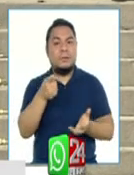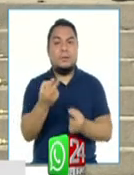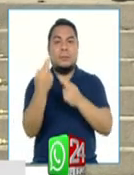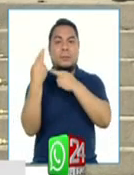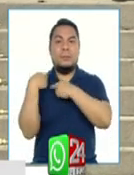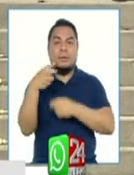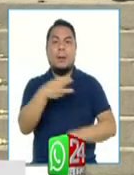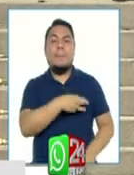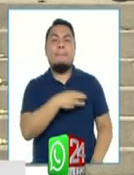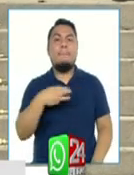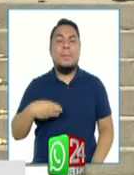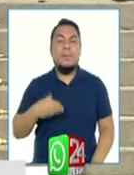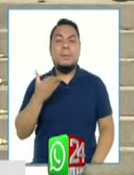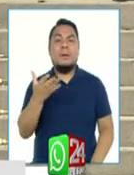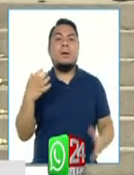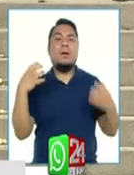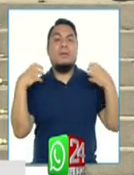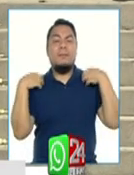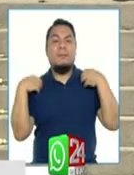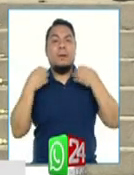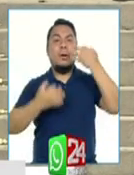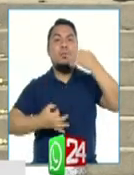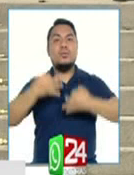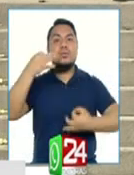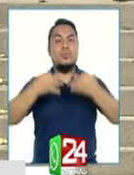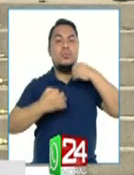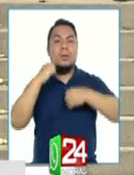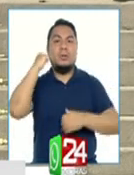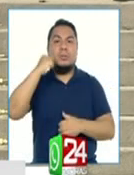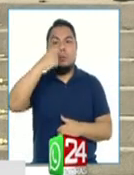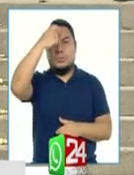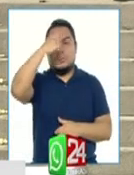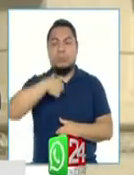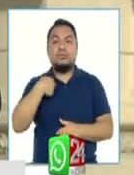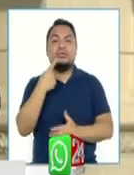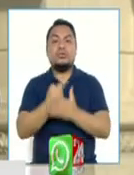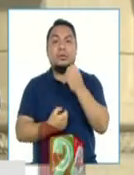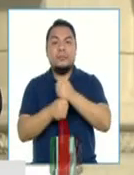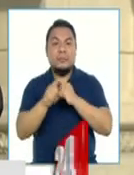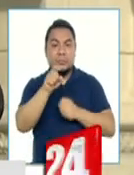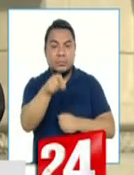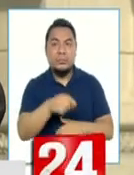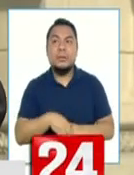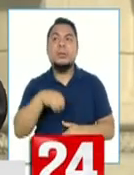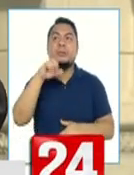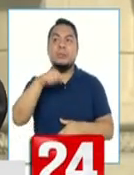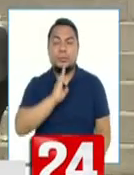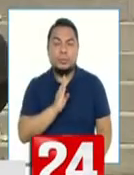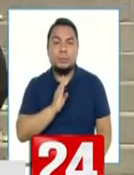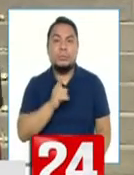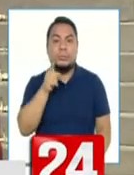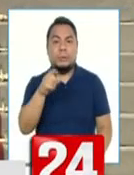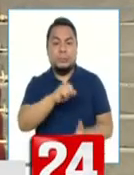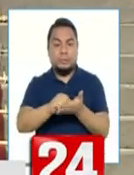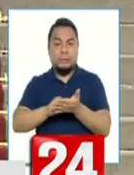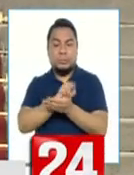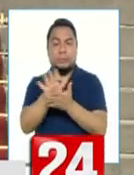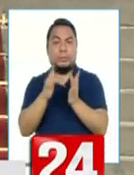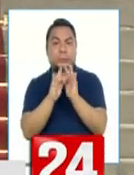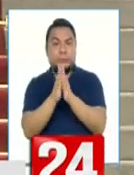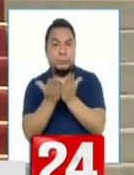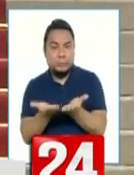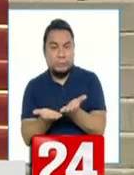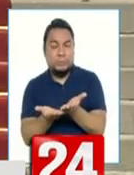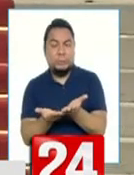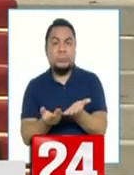de ministra de Estado en el despacho de Justicia y Derechos Humanos, que os confío. Sí, juro. Augusto Raúl